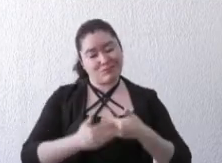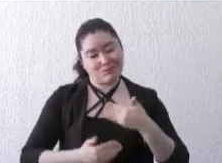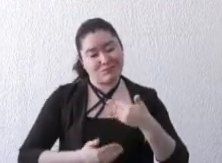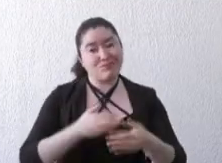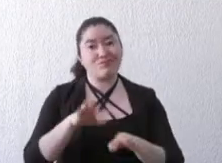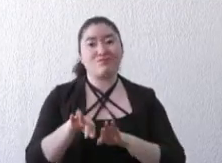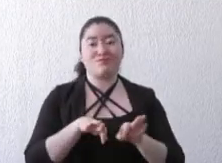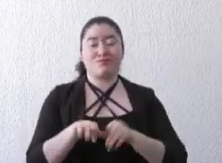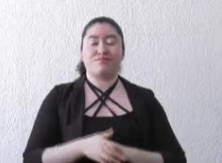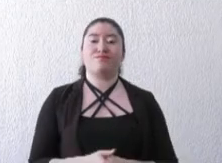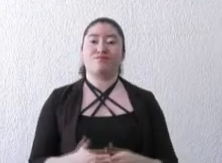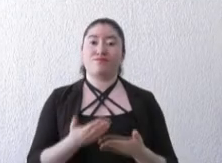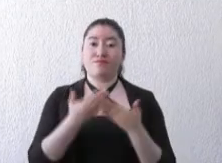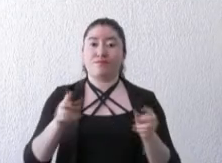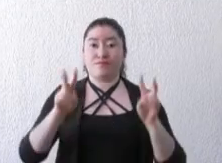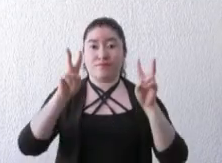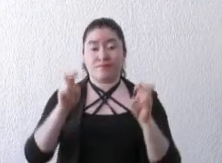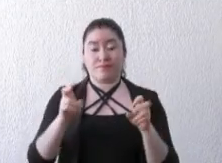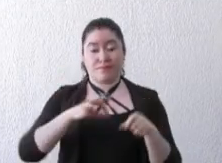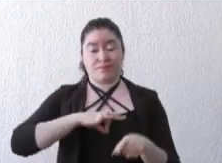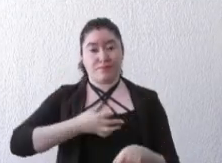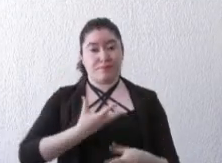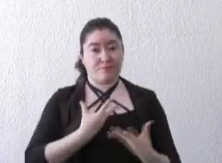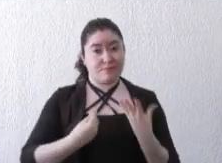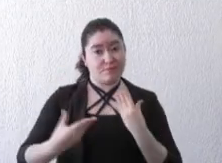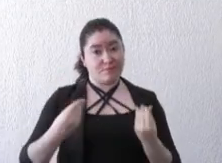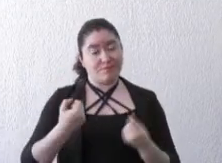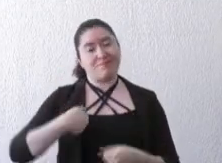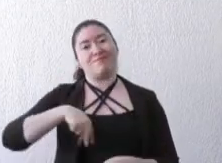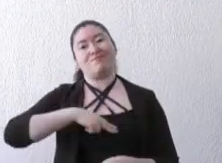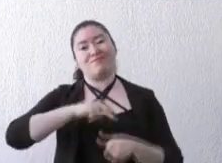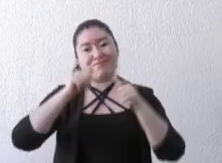a la pandemia, pues obviamente seguimos atendiendo,